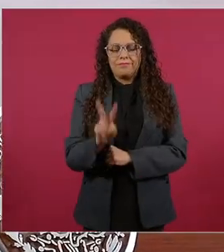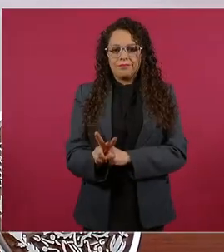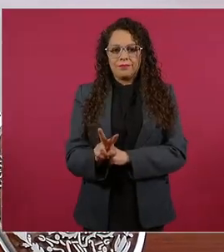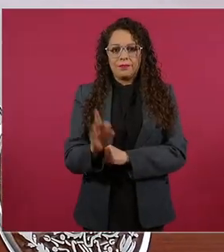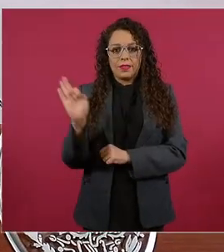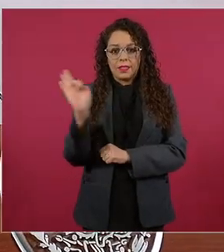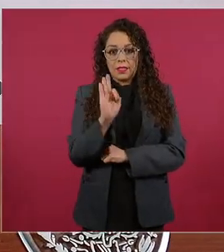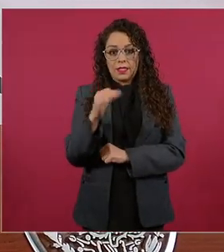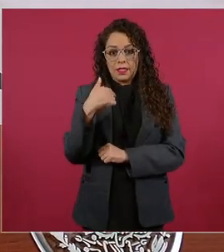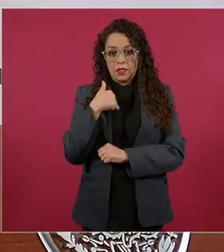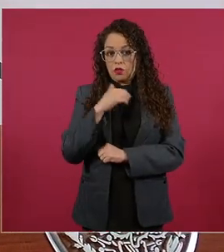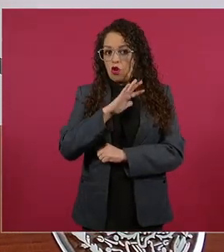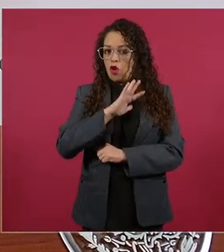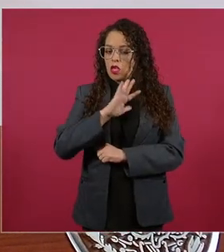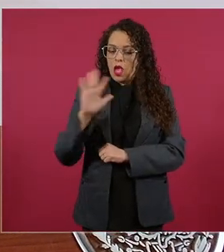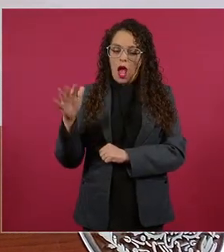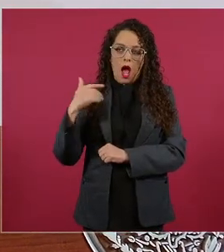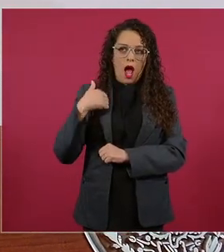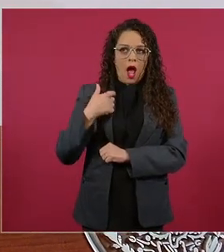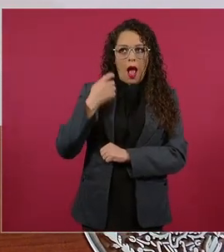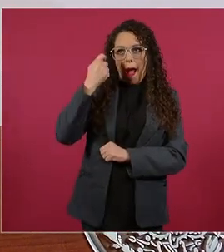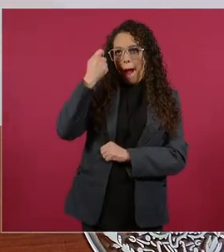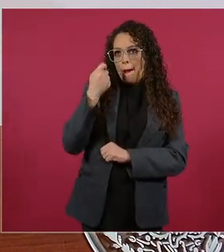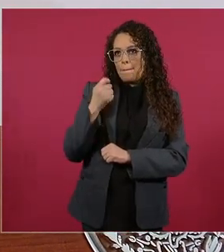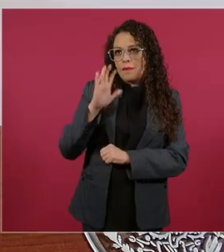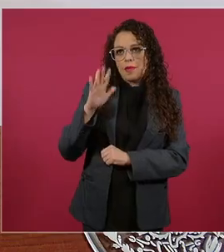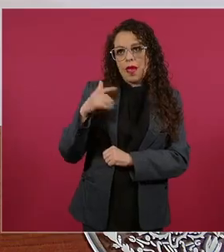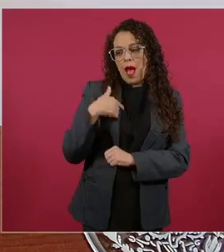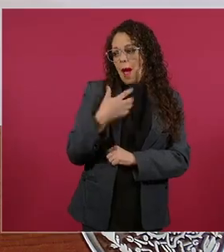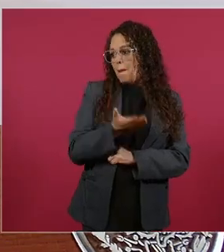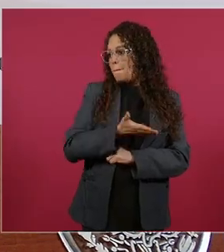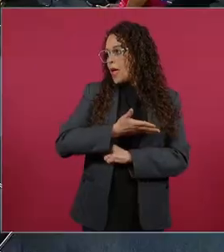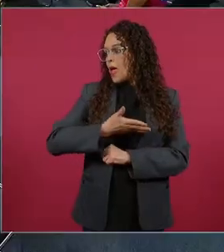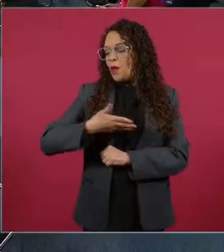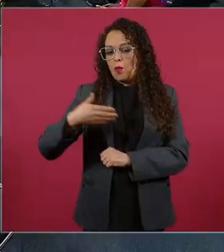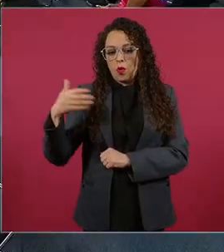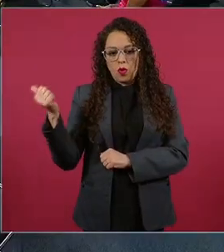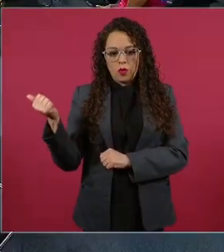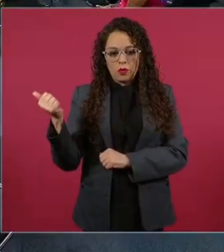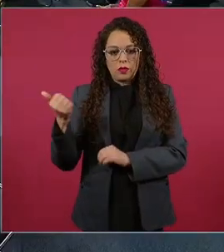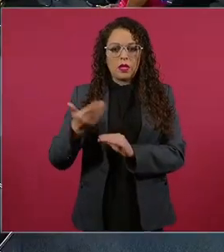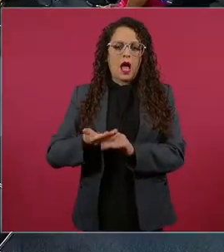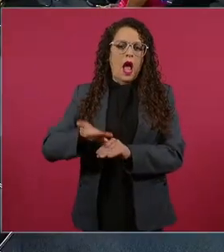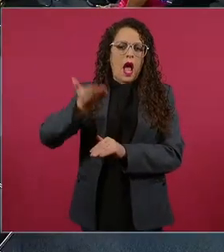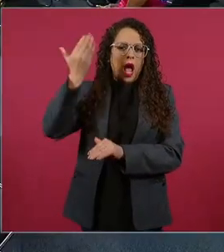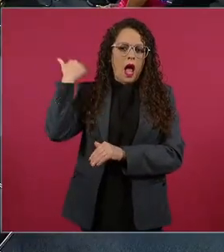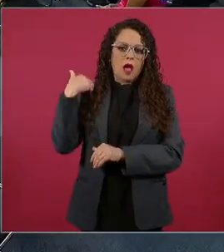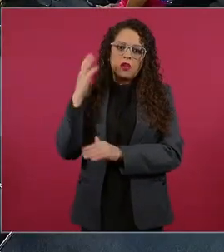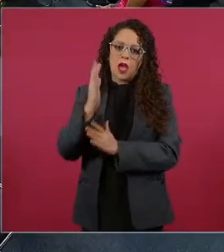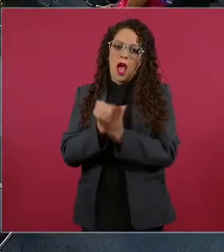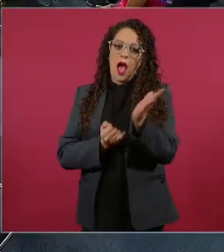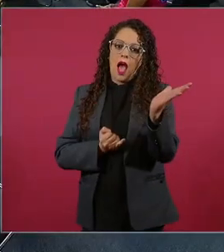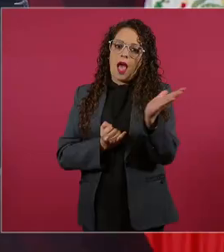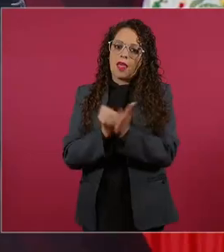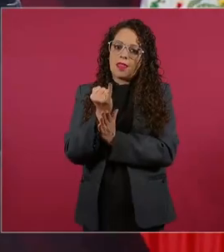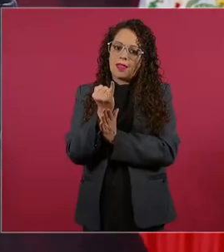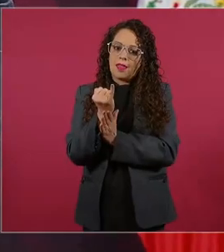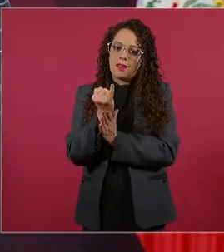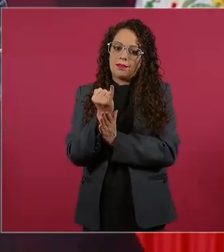retirarme, o como tomé la decisión desde hace tiempo de jubilarme,